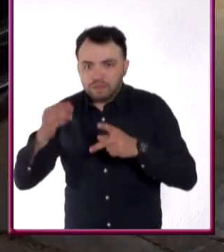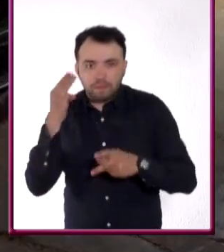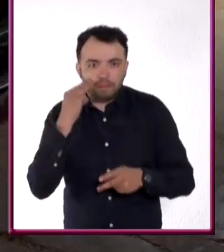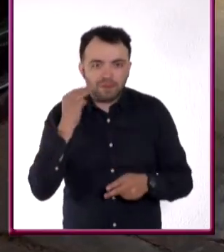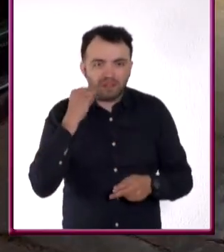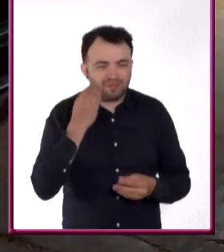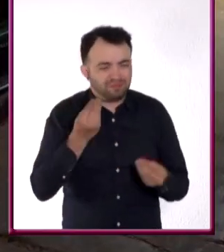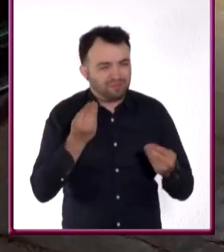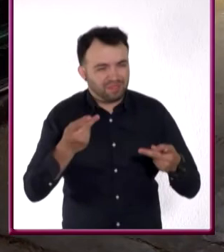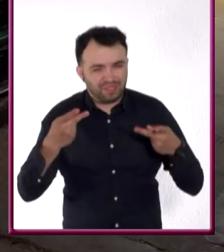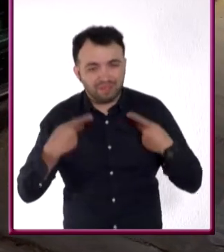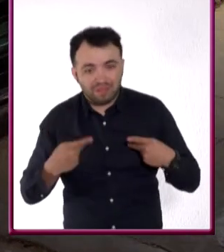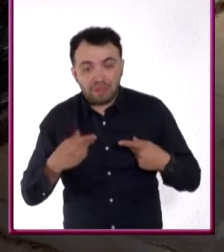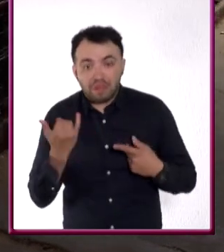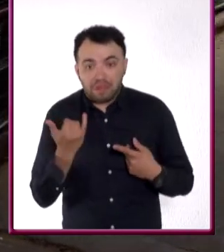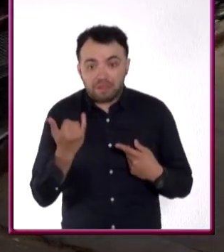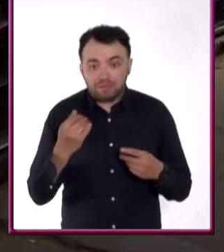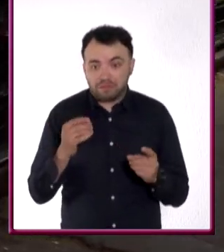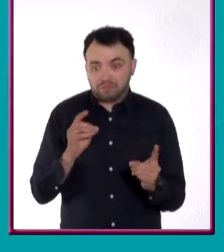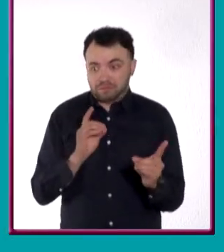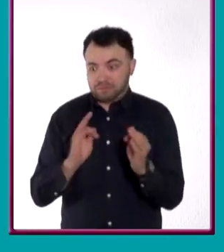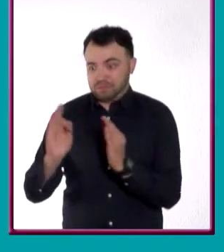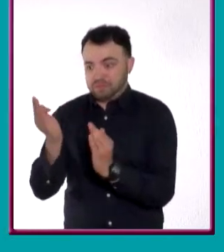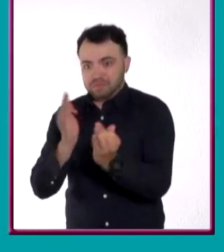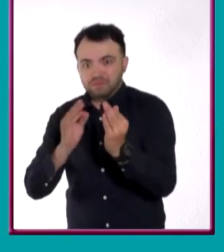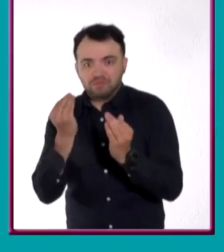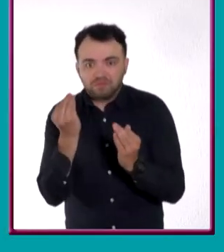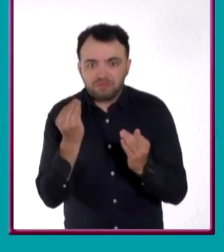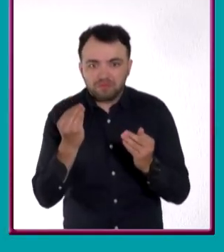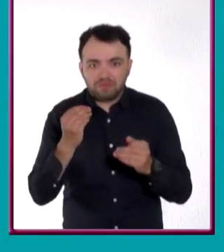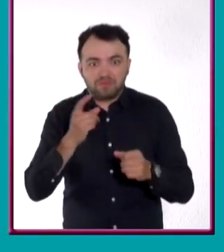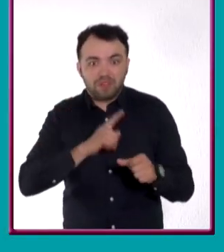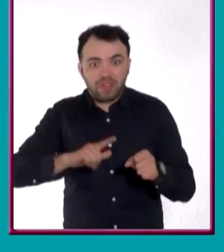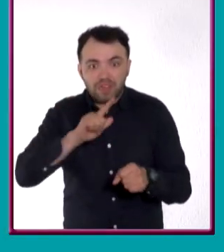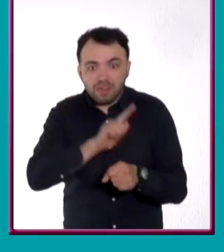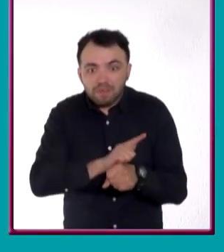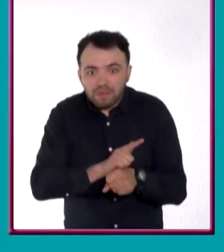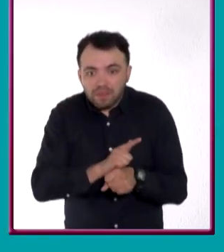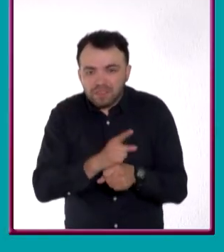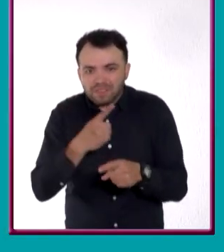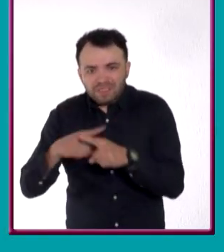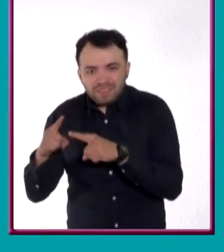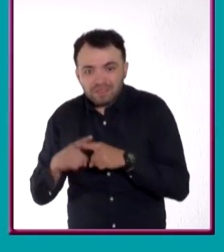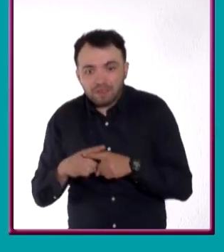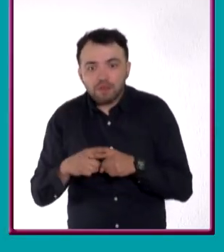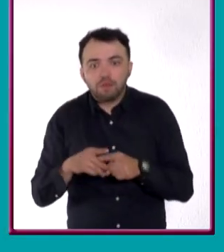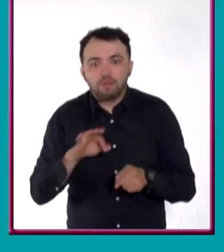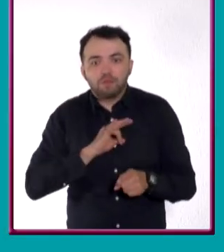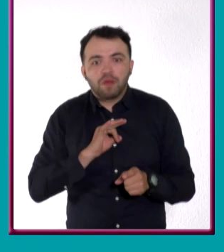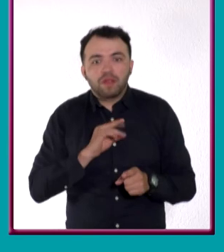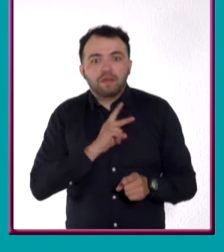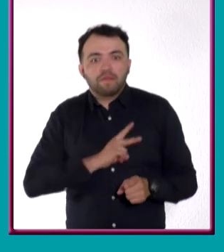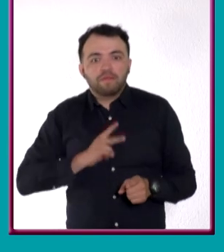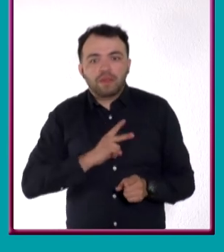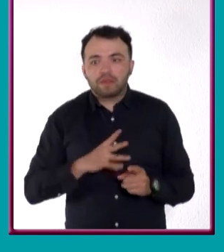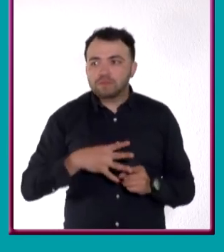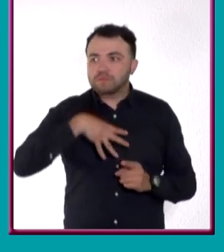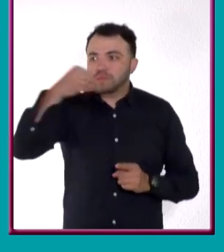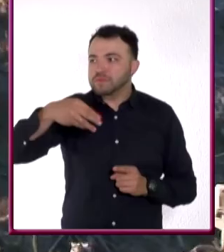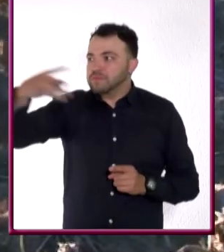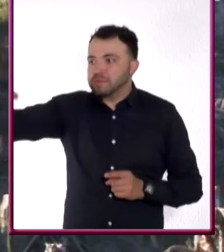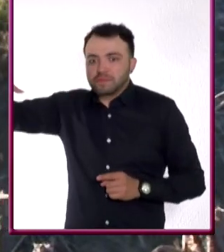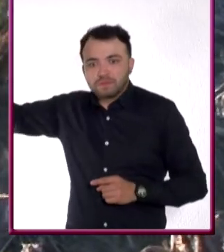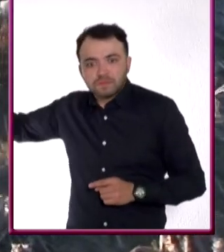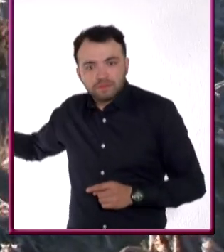y se mezclan con otros animales domesticados, se tiene la oportunidad perfecta para que los virus salten de una especie a